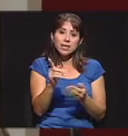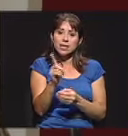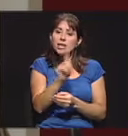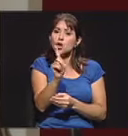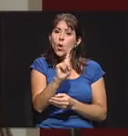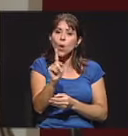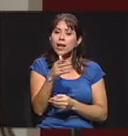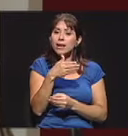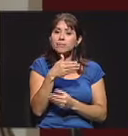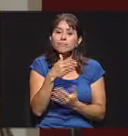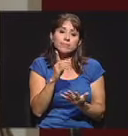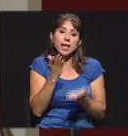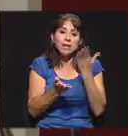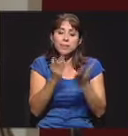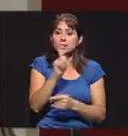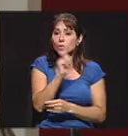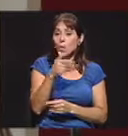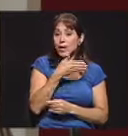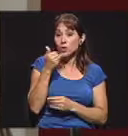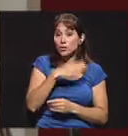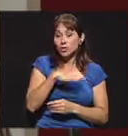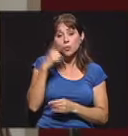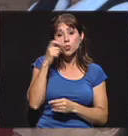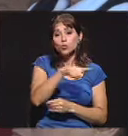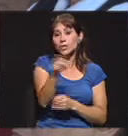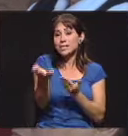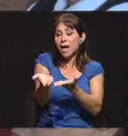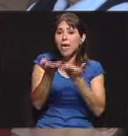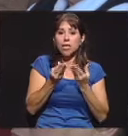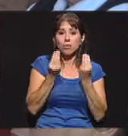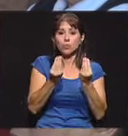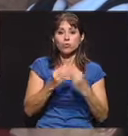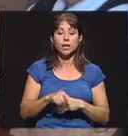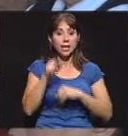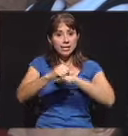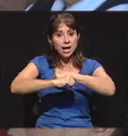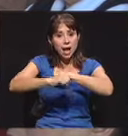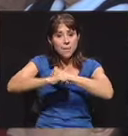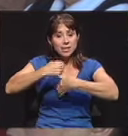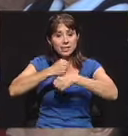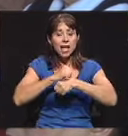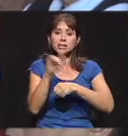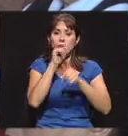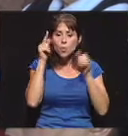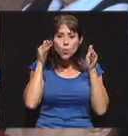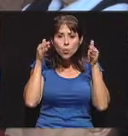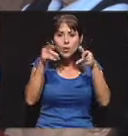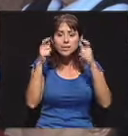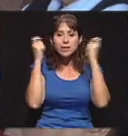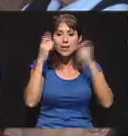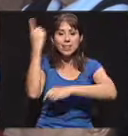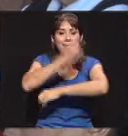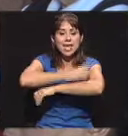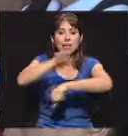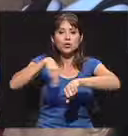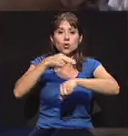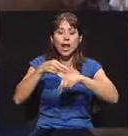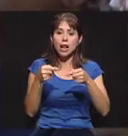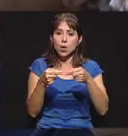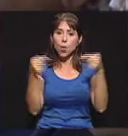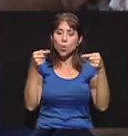condiciones, lo que ustedes nos han dado. La campaña se realiza en conmemoración del Día Nacional contra el